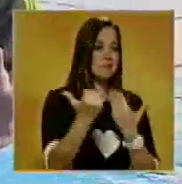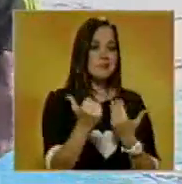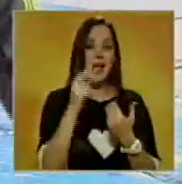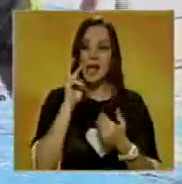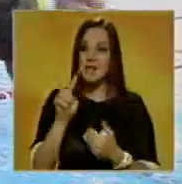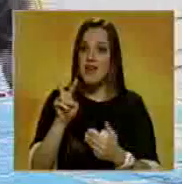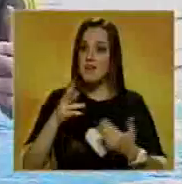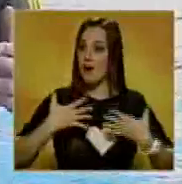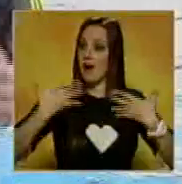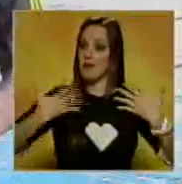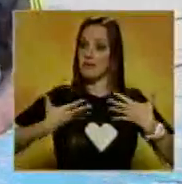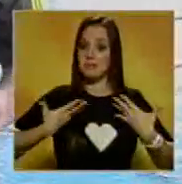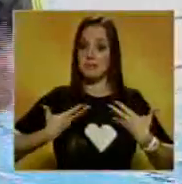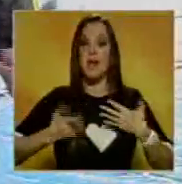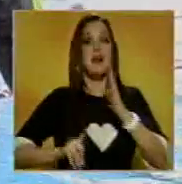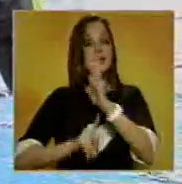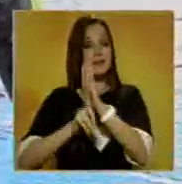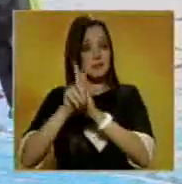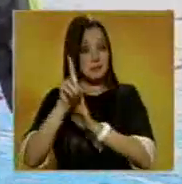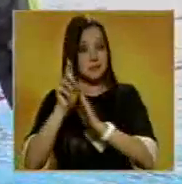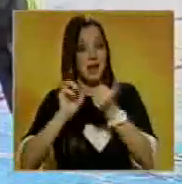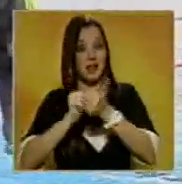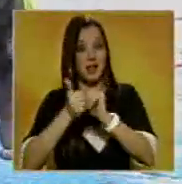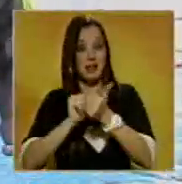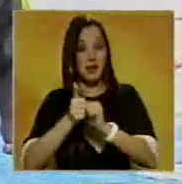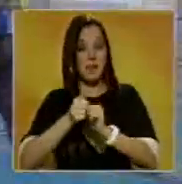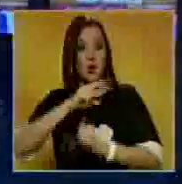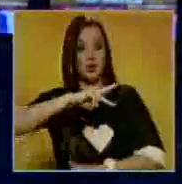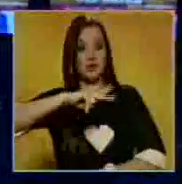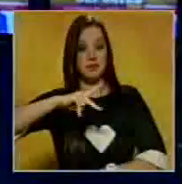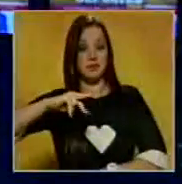estos pequeños en el desarrollo de su disciplina deportiva, que es la